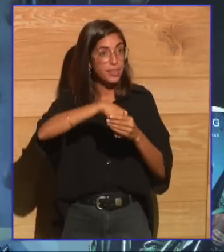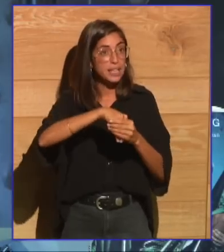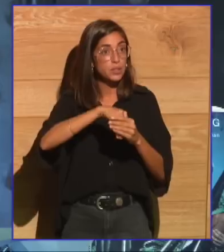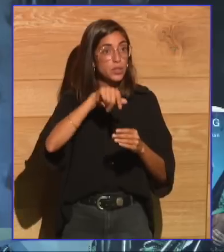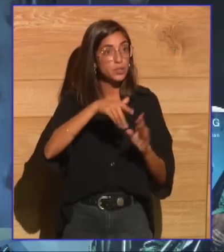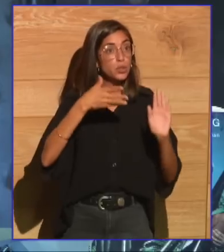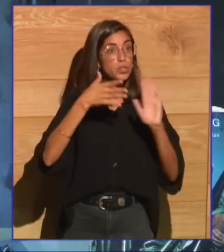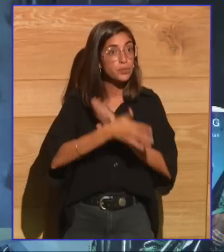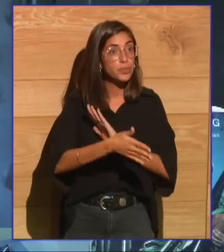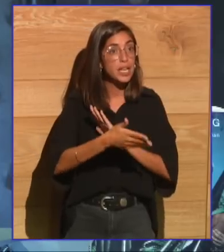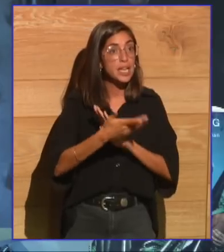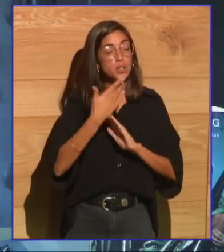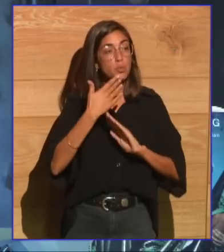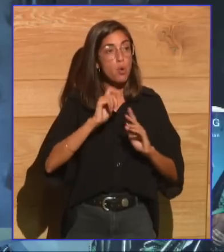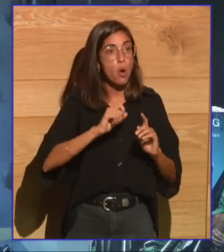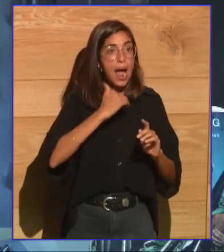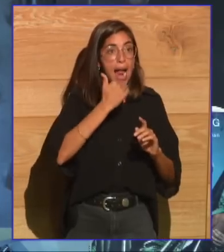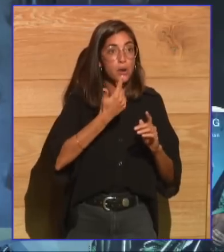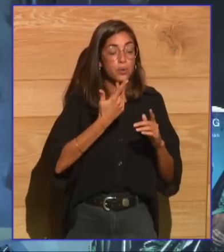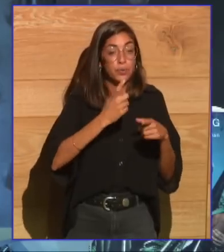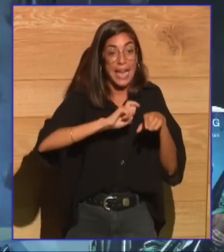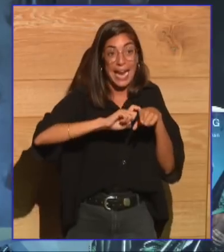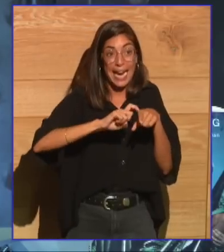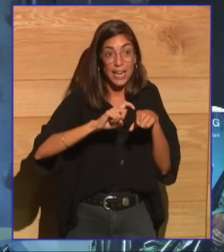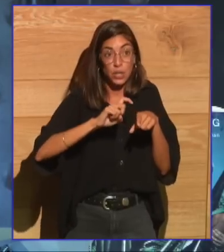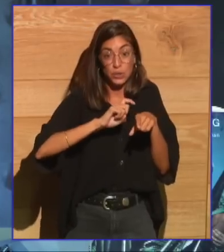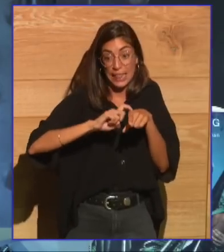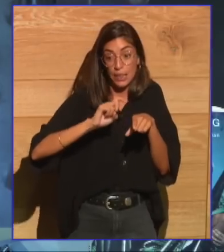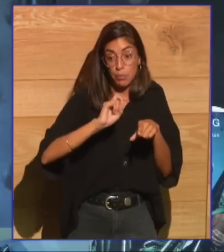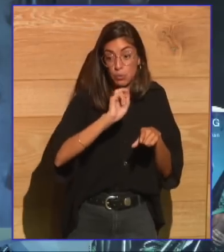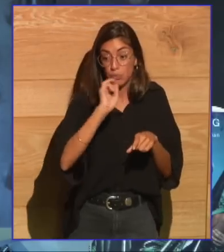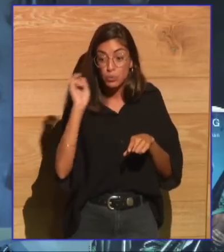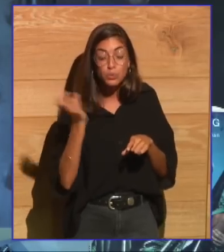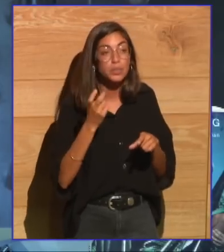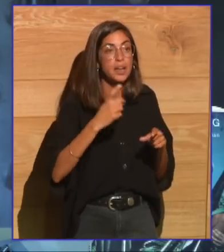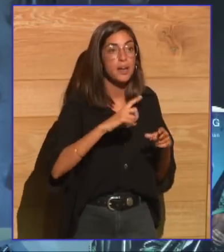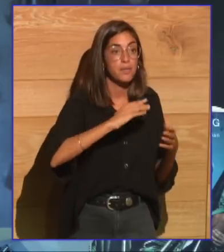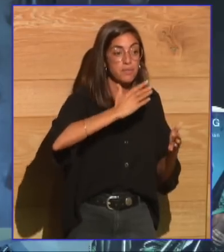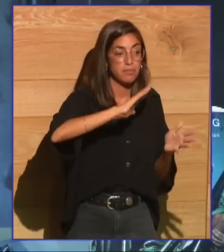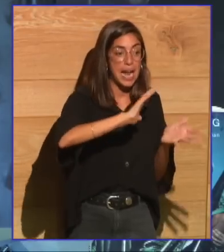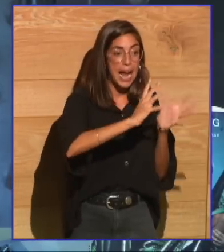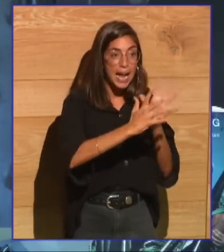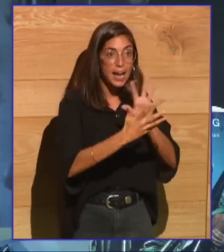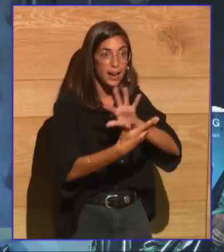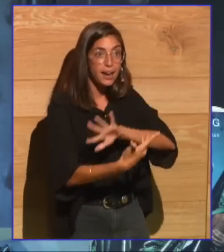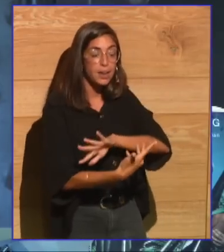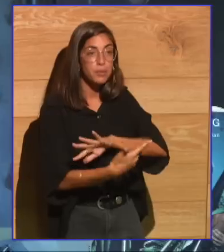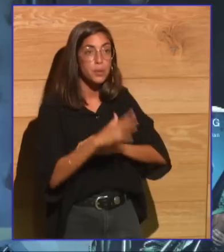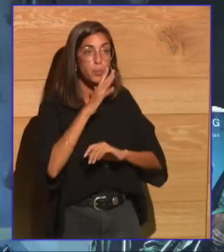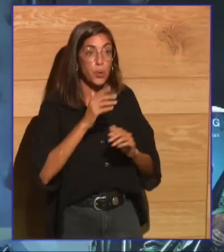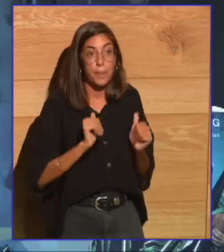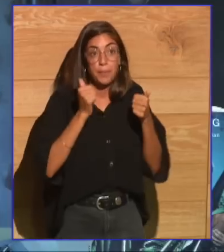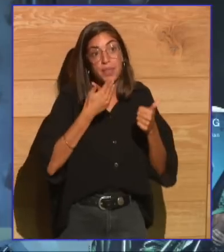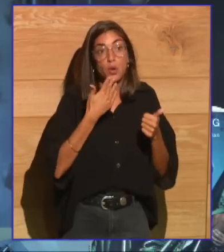transita con una enorme naturalidad géneros muy distintos es muchas películas en una de hecho empieza en gran medida como una película de